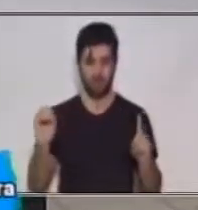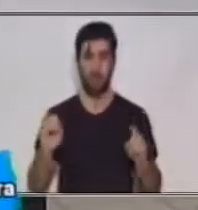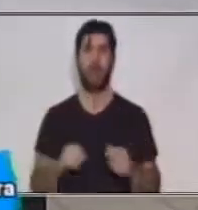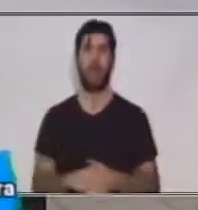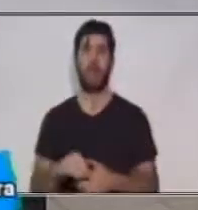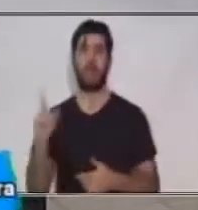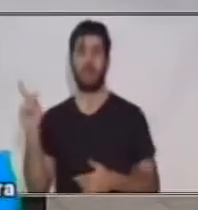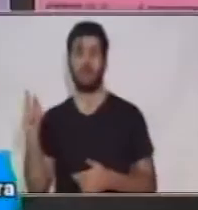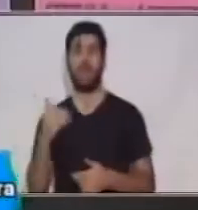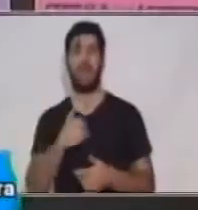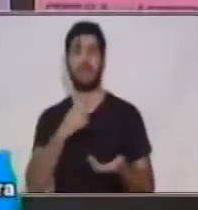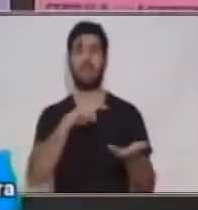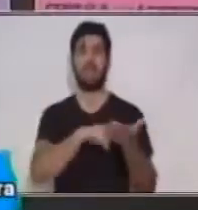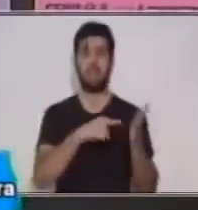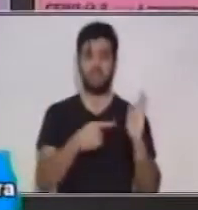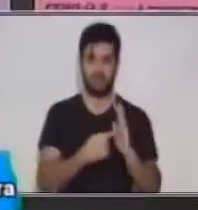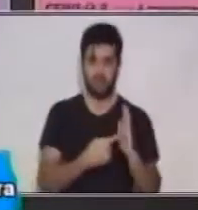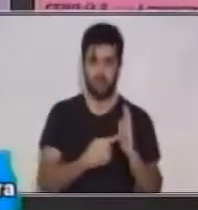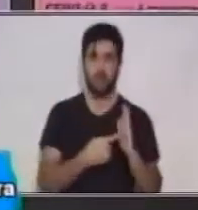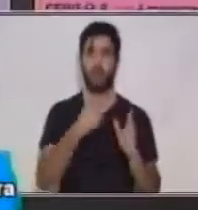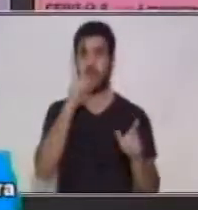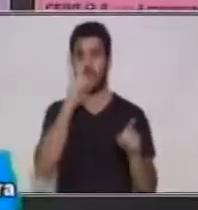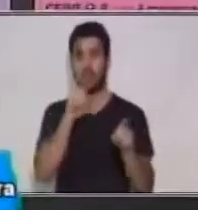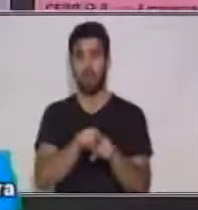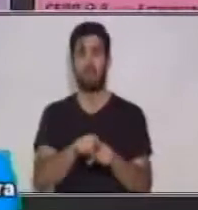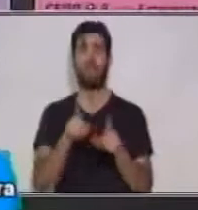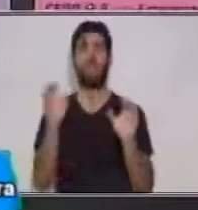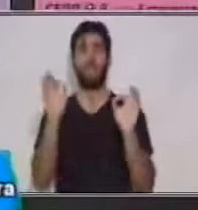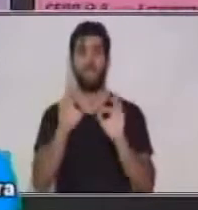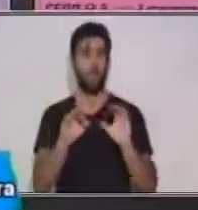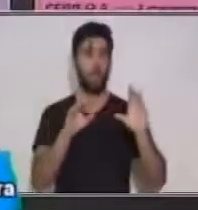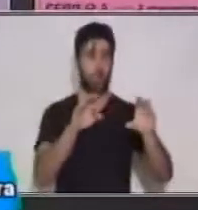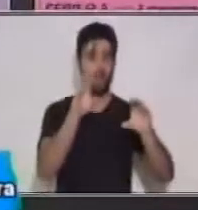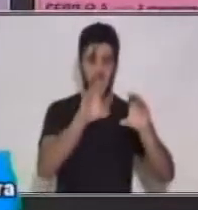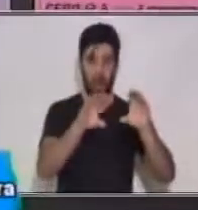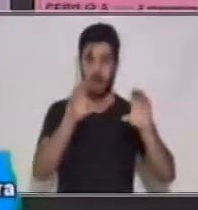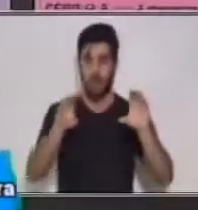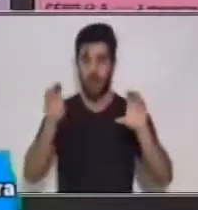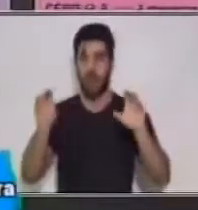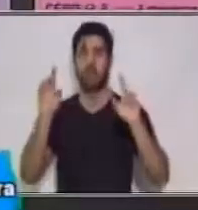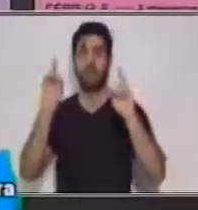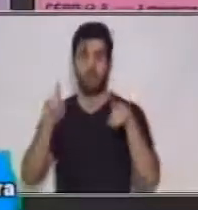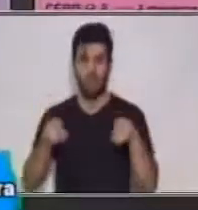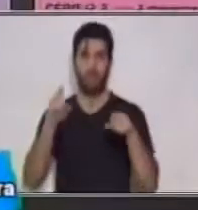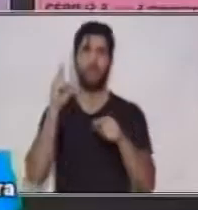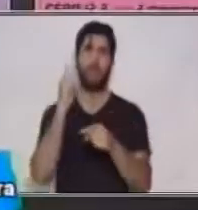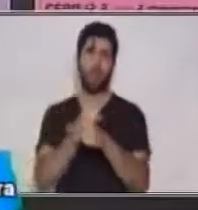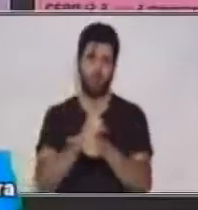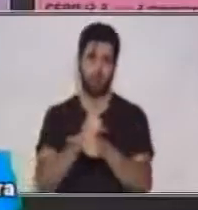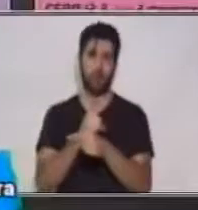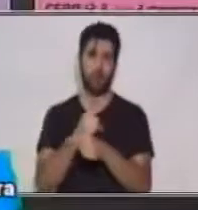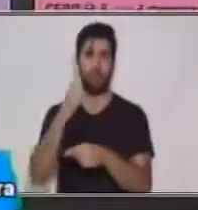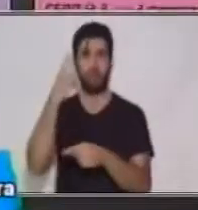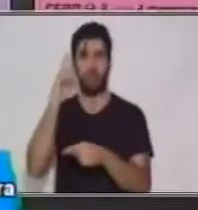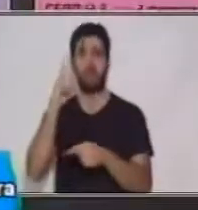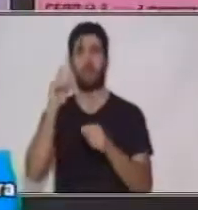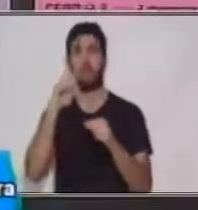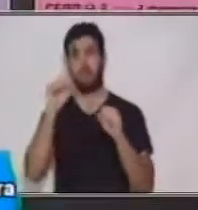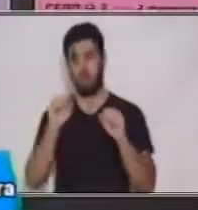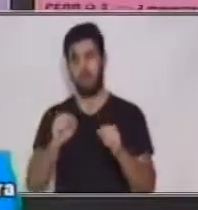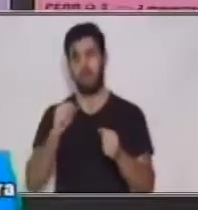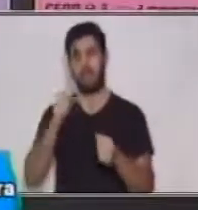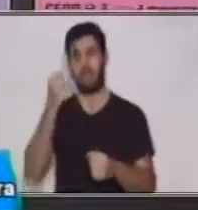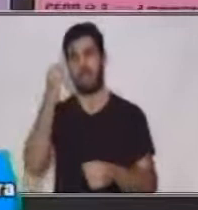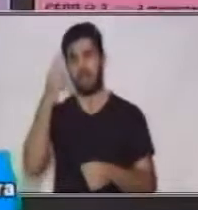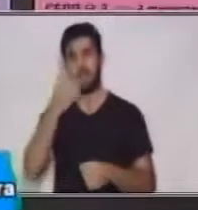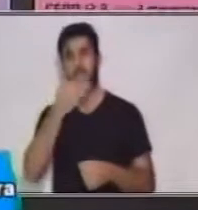un significado y tienen una posición que debe de ir correcta para poder entender lo